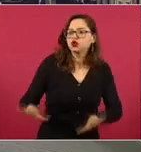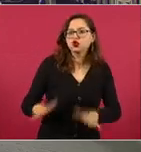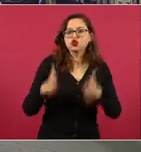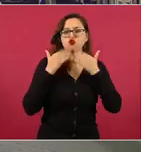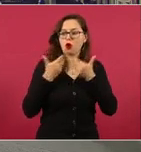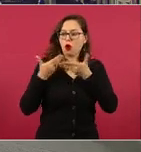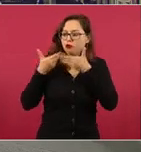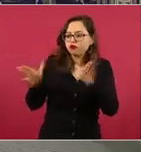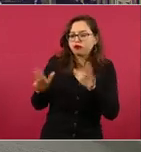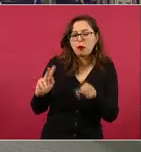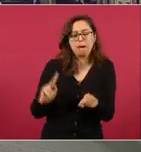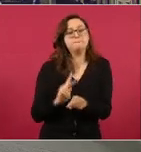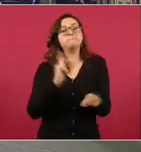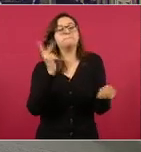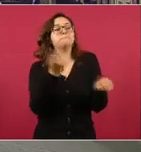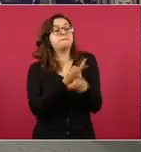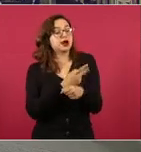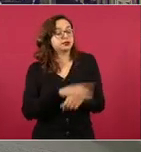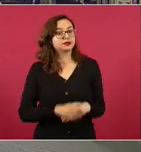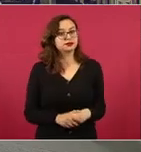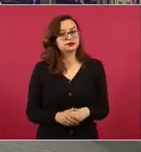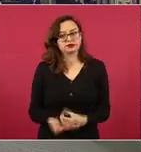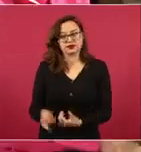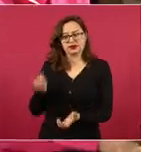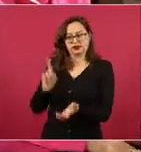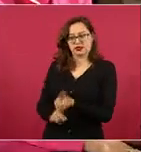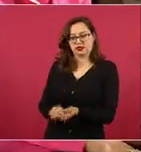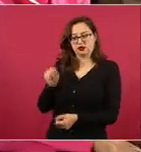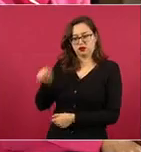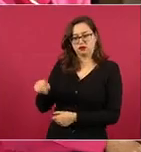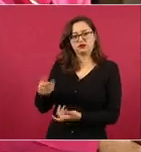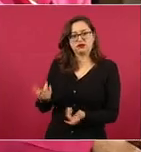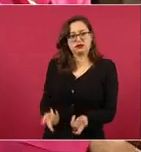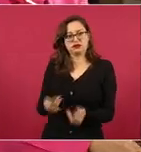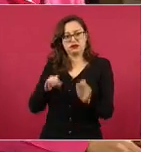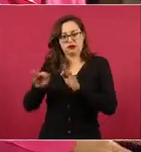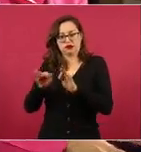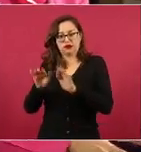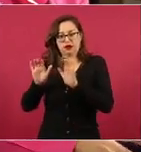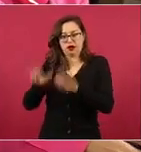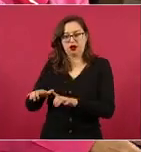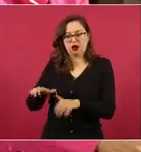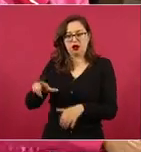a Compranet, donde finalmente pues estamos hablando de un sector productivo